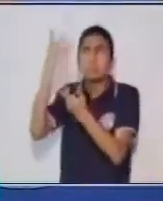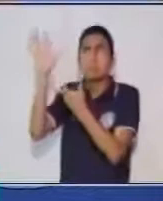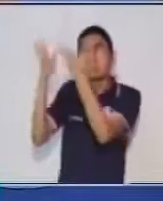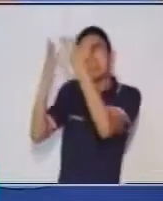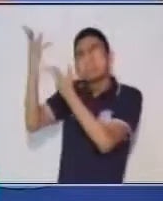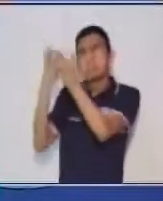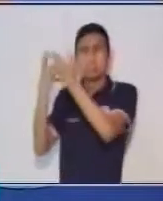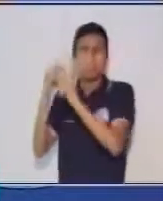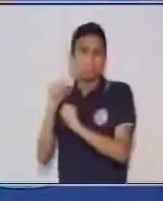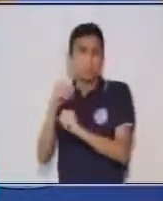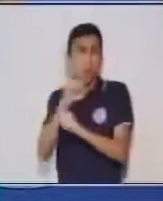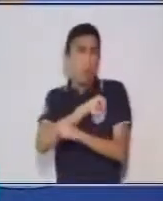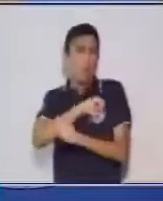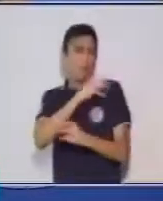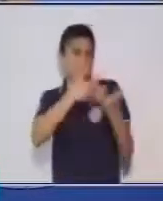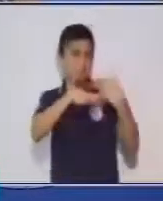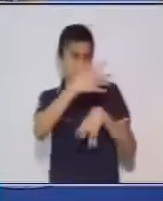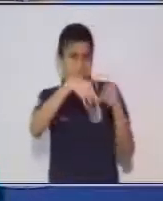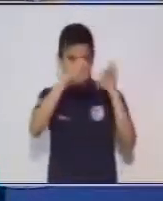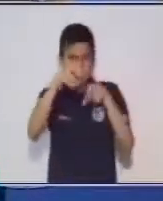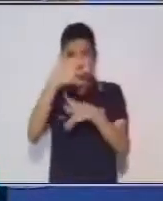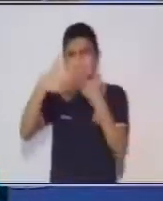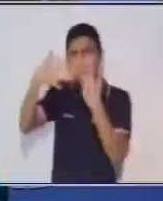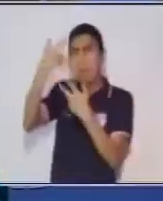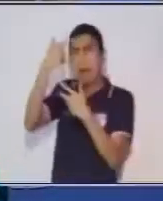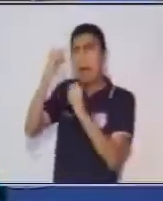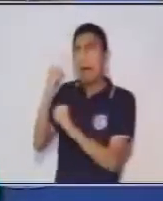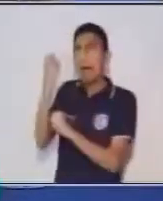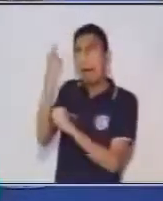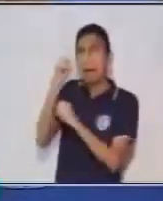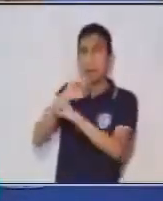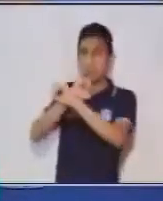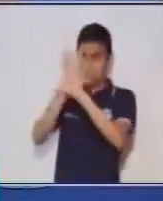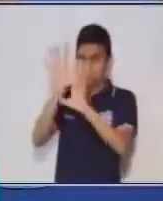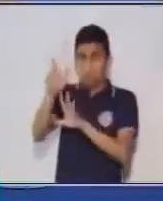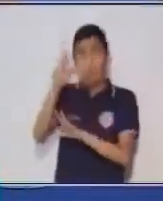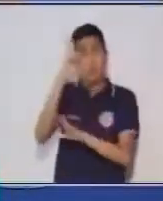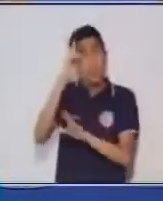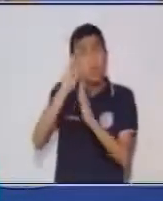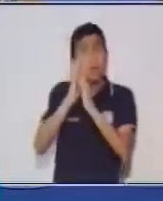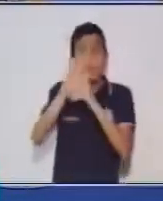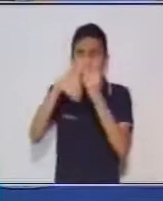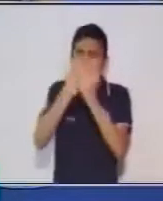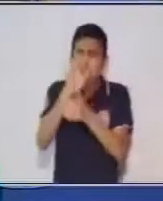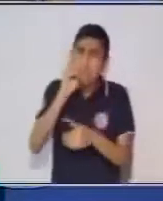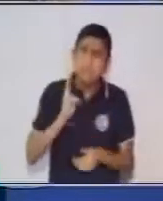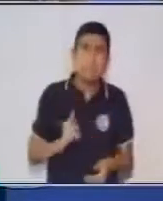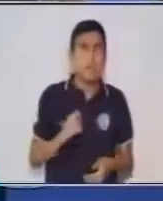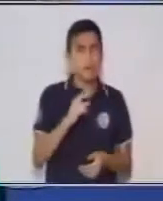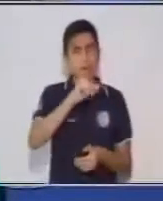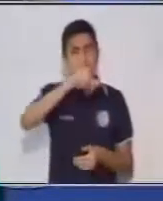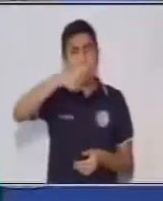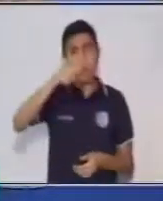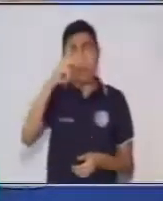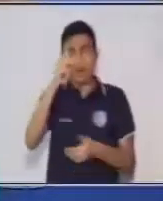con quien tú quieras explicarle para asegurarte que comprendiste el tema. Te recuerdo que laves constantemente tus